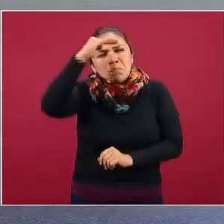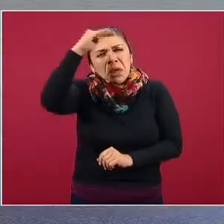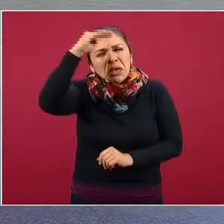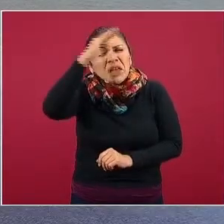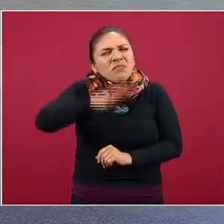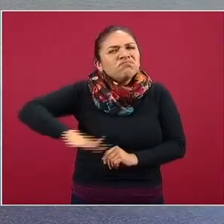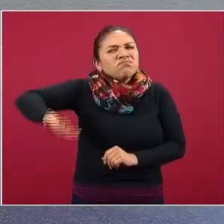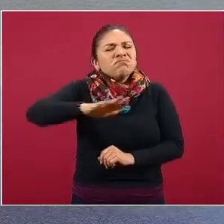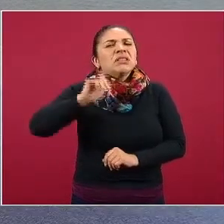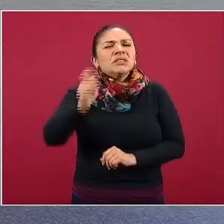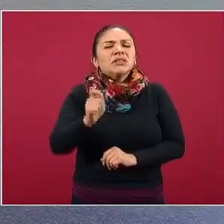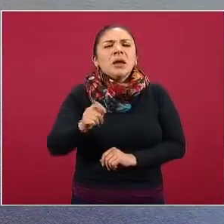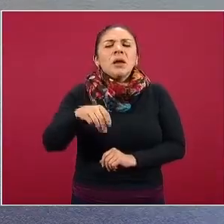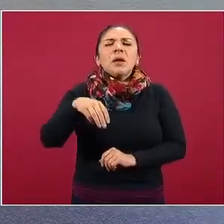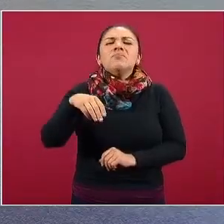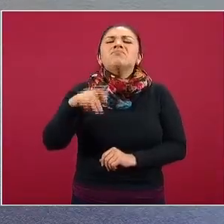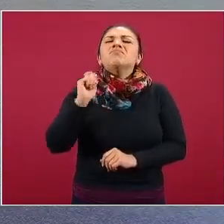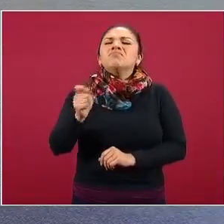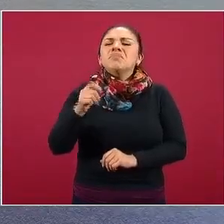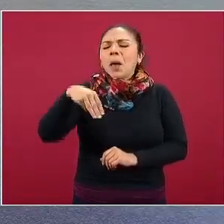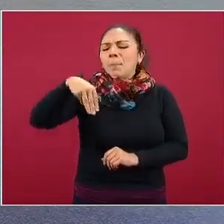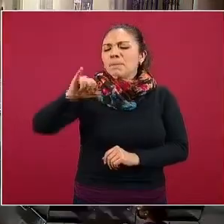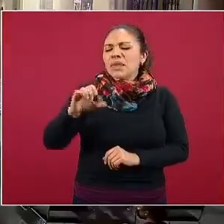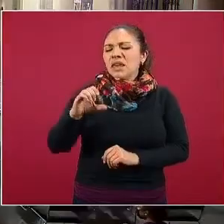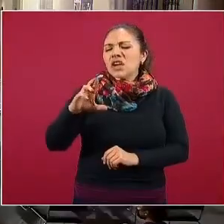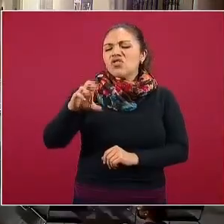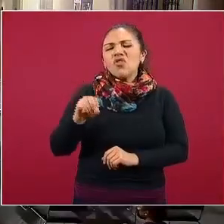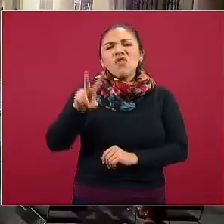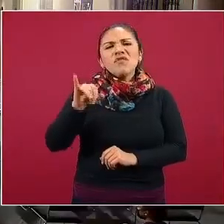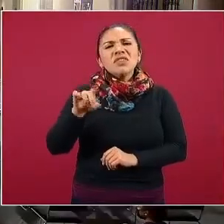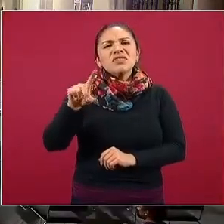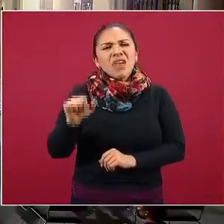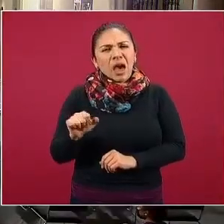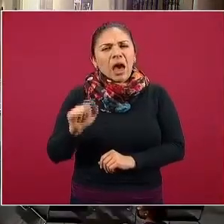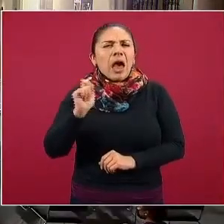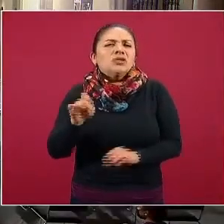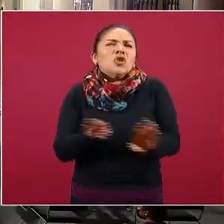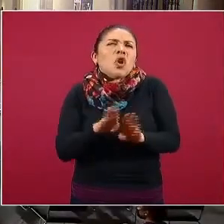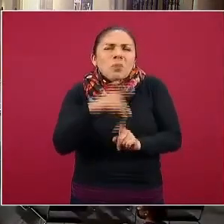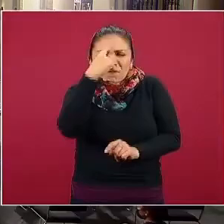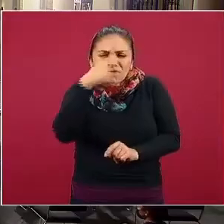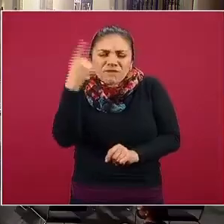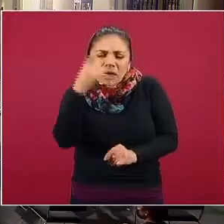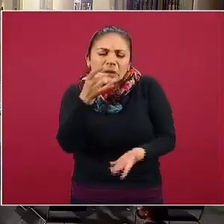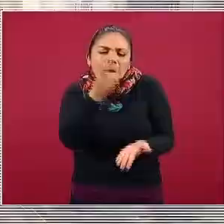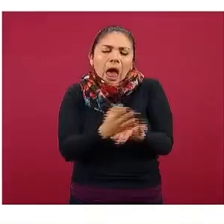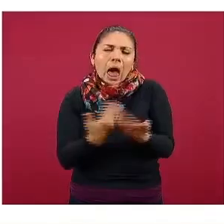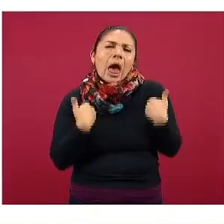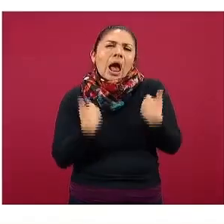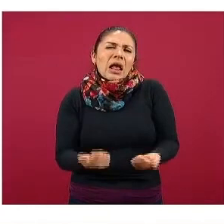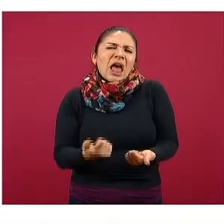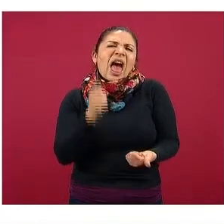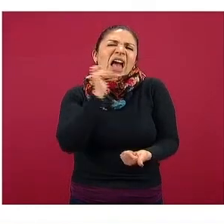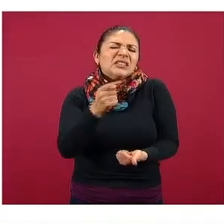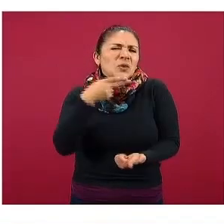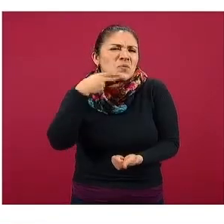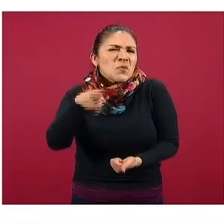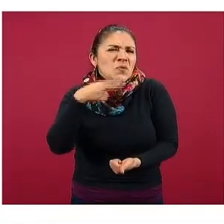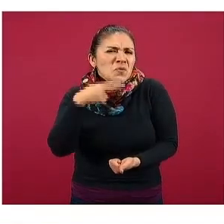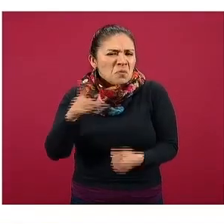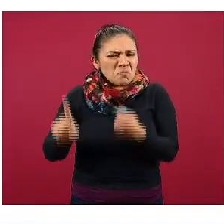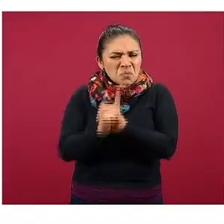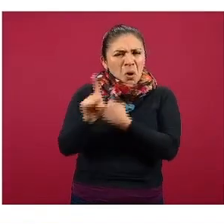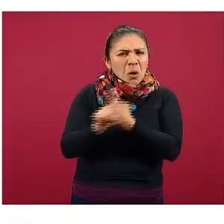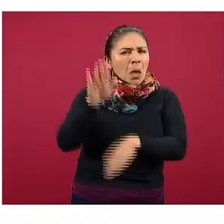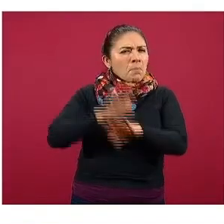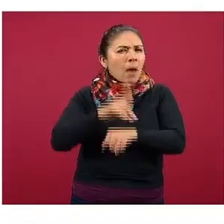considerado las microvidas, que es una manera fácil y además práctica de poder entender cuál es el impacto que tiene el tabaco, sobre todo